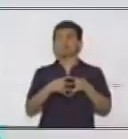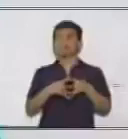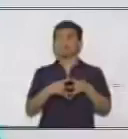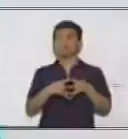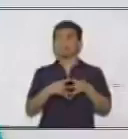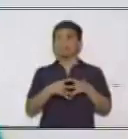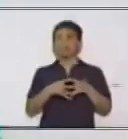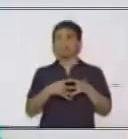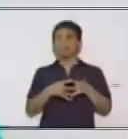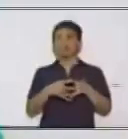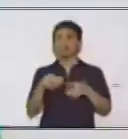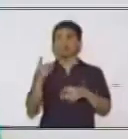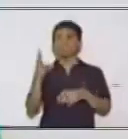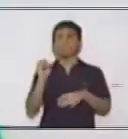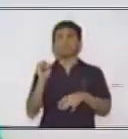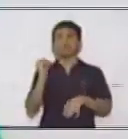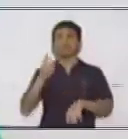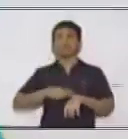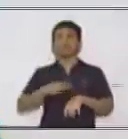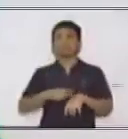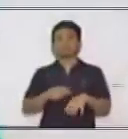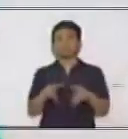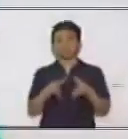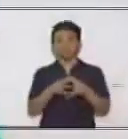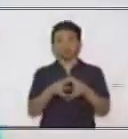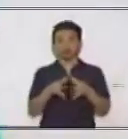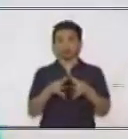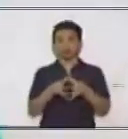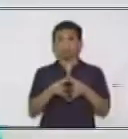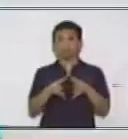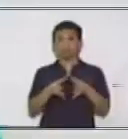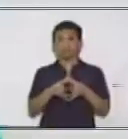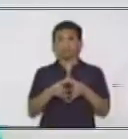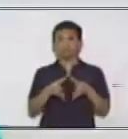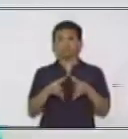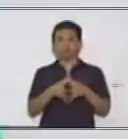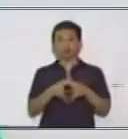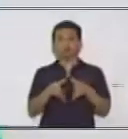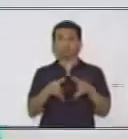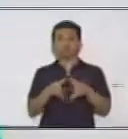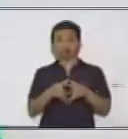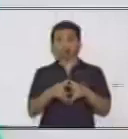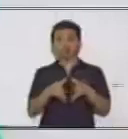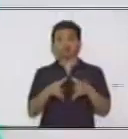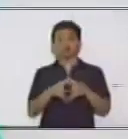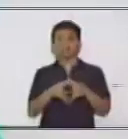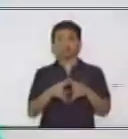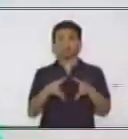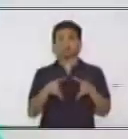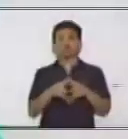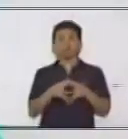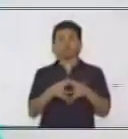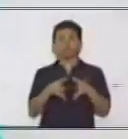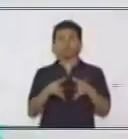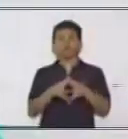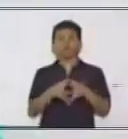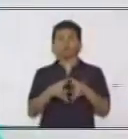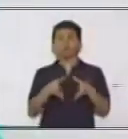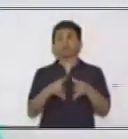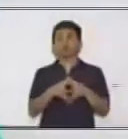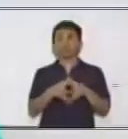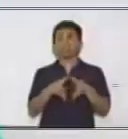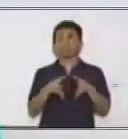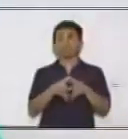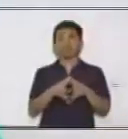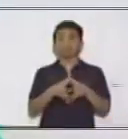miren, 1, 2, 3, 4, 5, hasta llegar a 20. Luego de eso, las vamos a poner así, como que